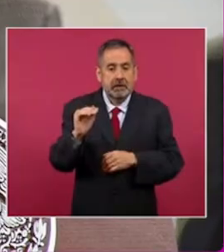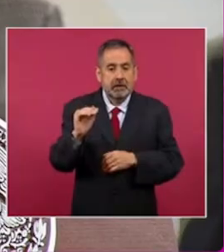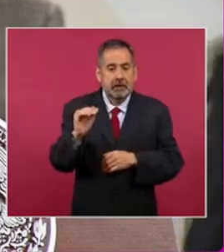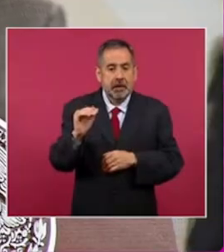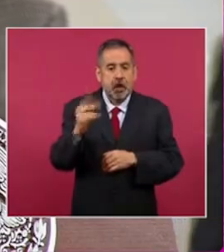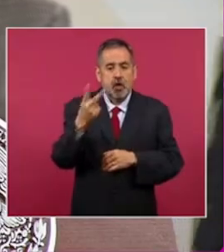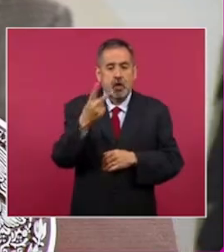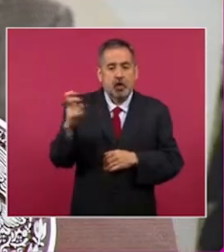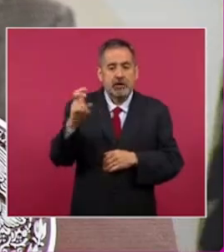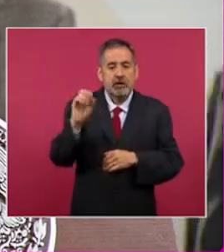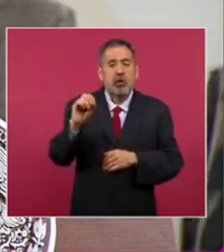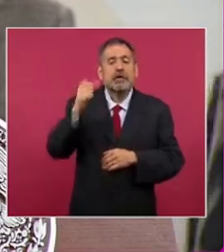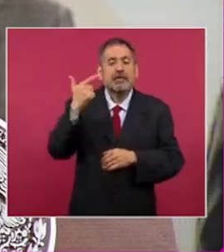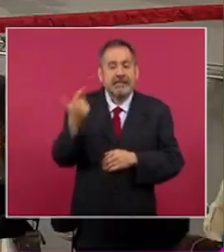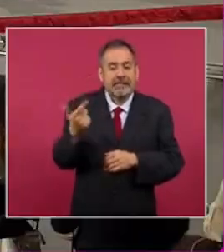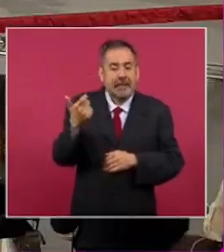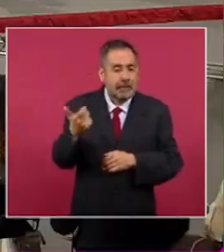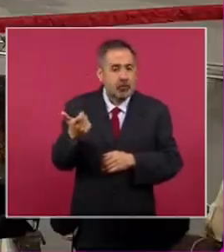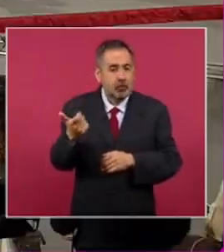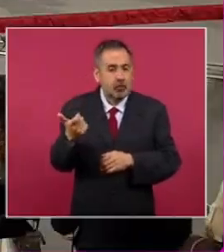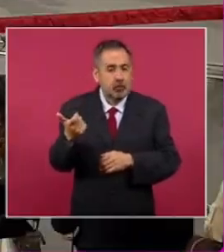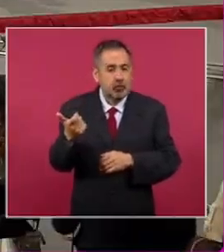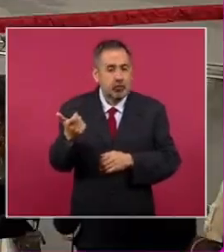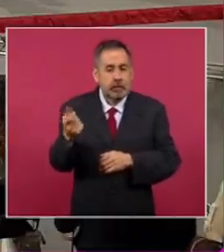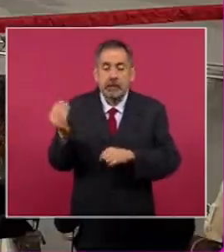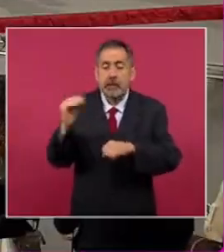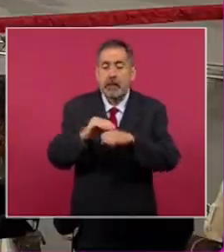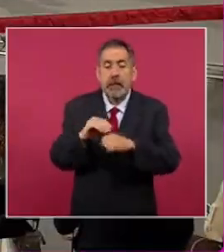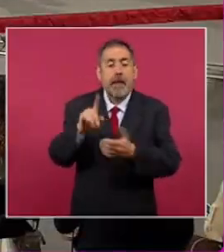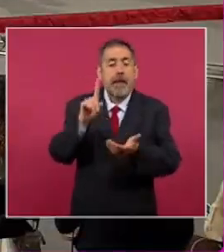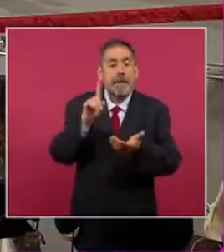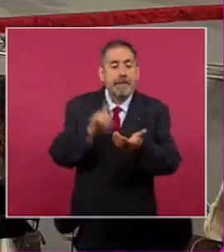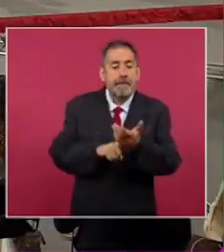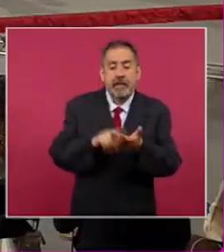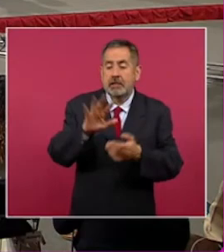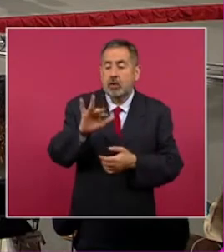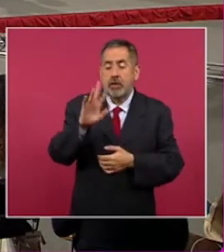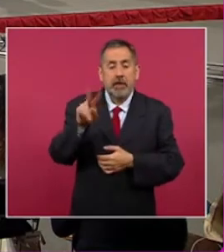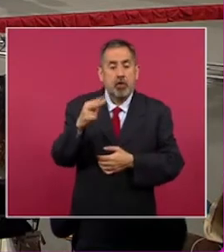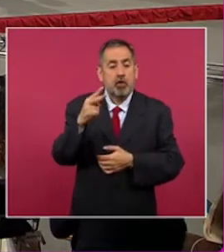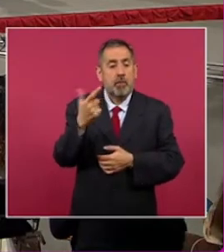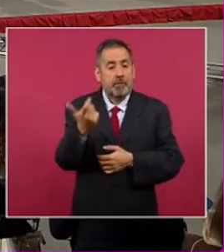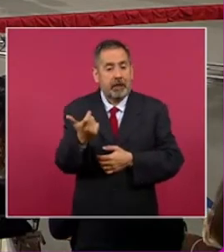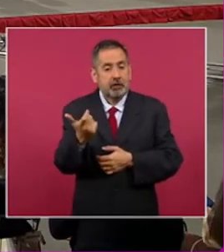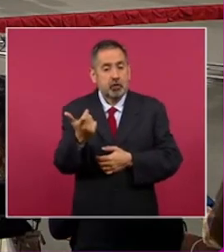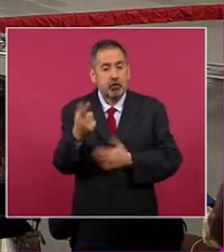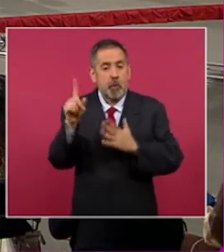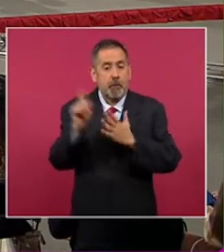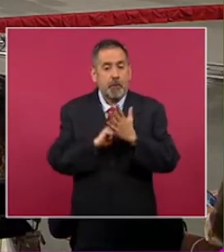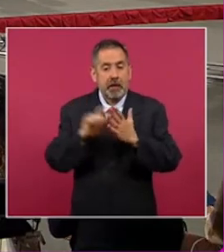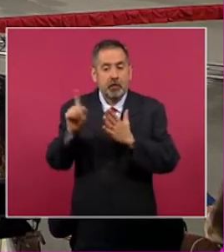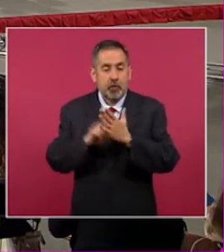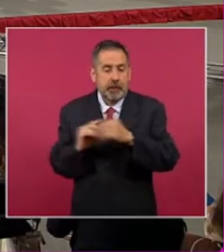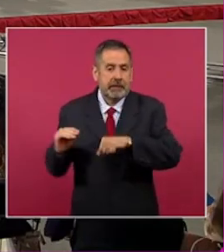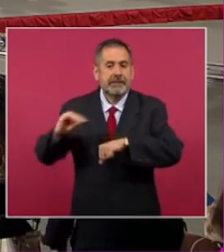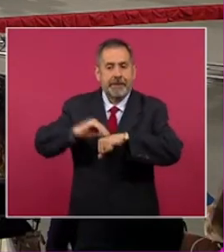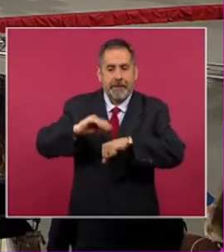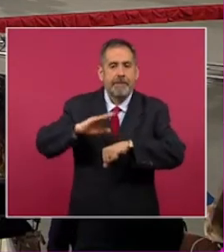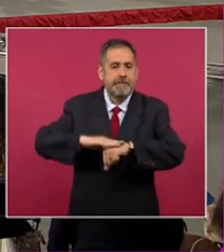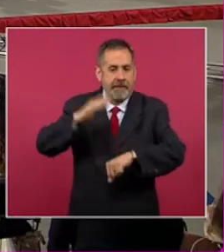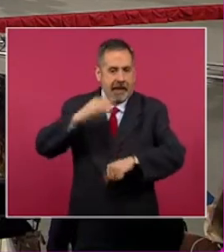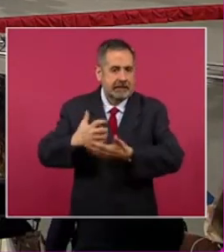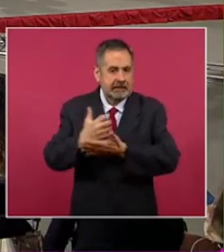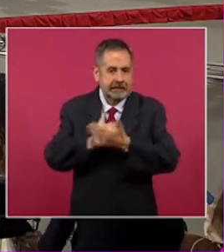207. Es un incremento de 1.052 pesos al mes. También